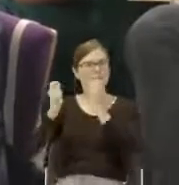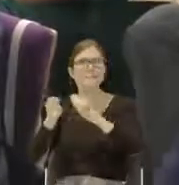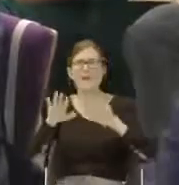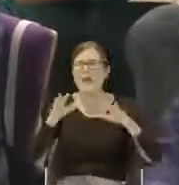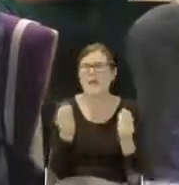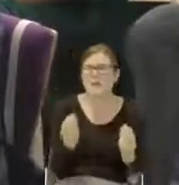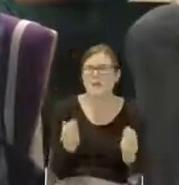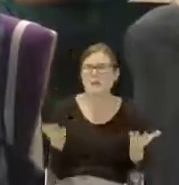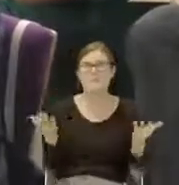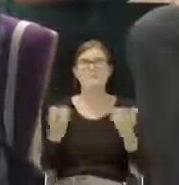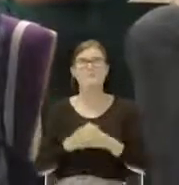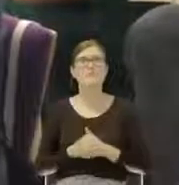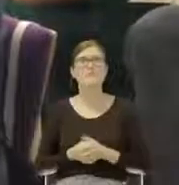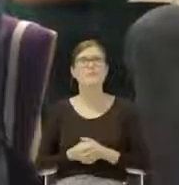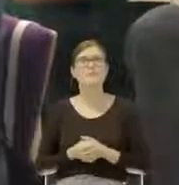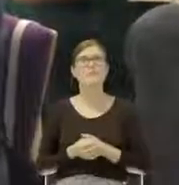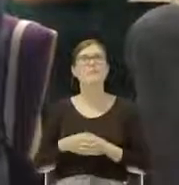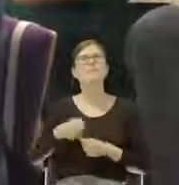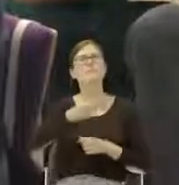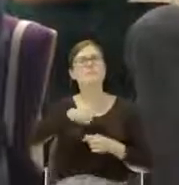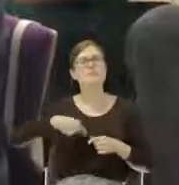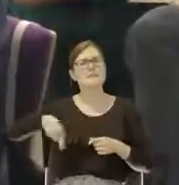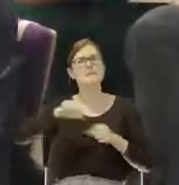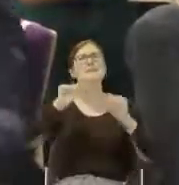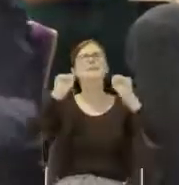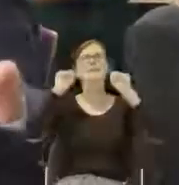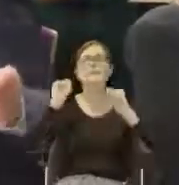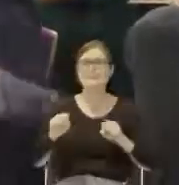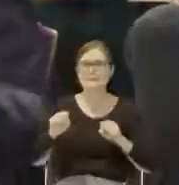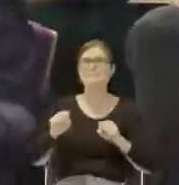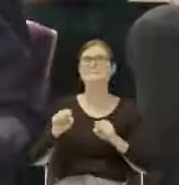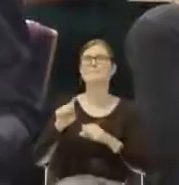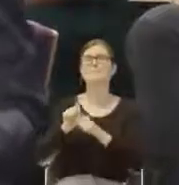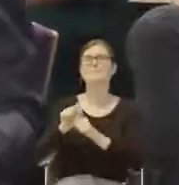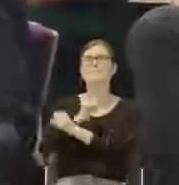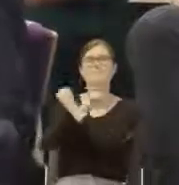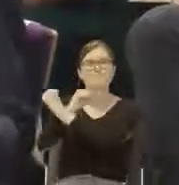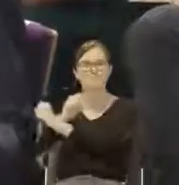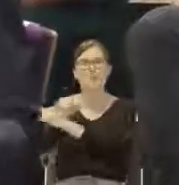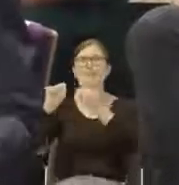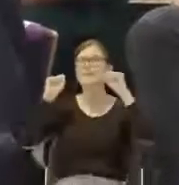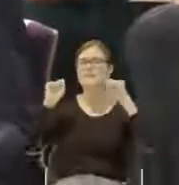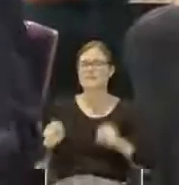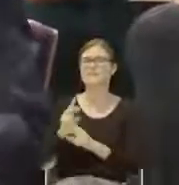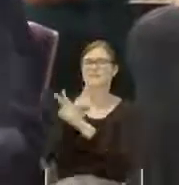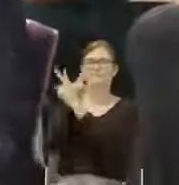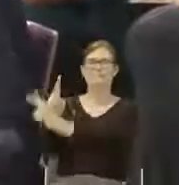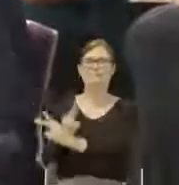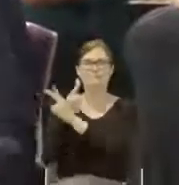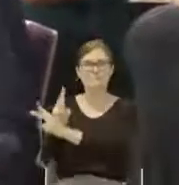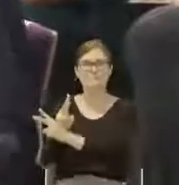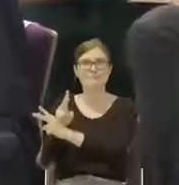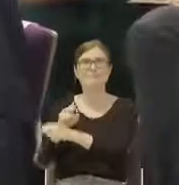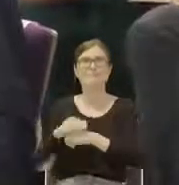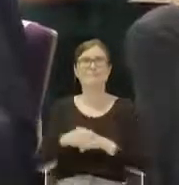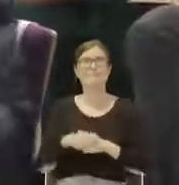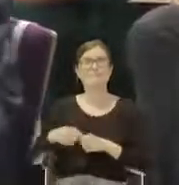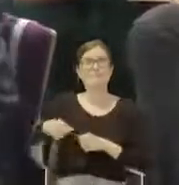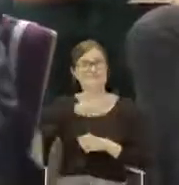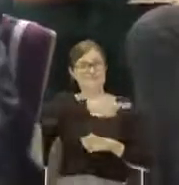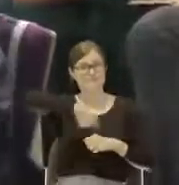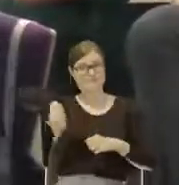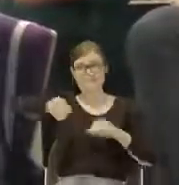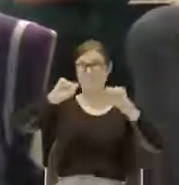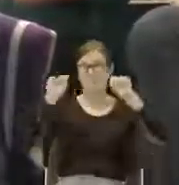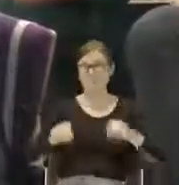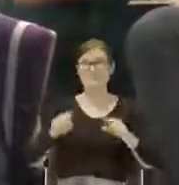proteger. Es lo que están haciendo muy especialmente las ciudades del país que nos acoge hoy, de Polonia. Y también en